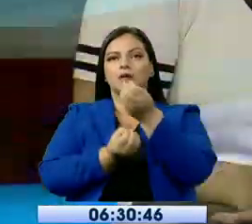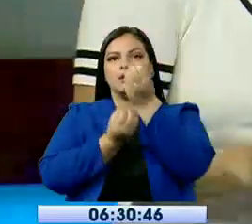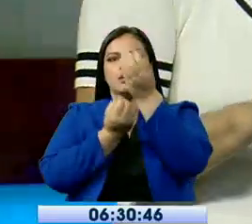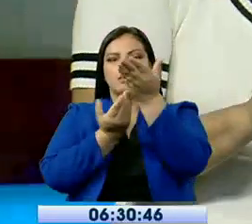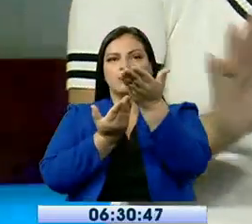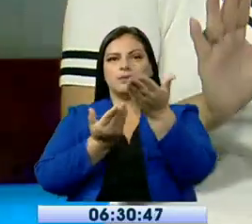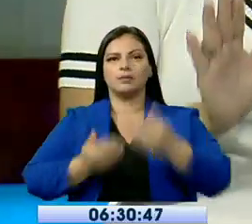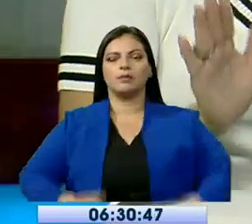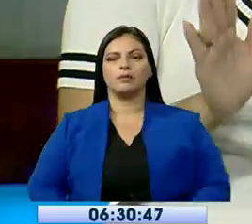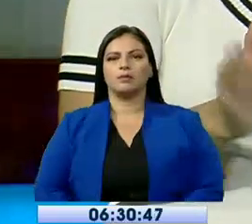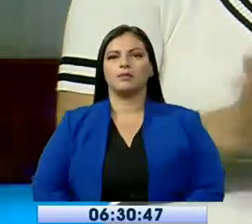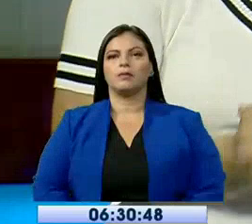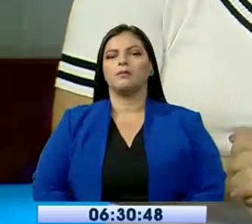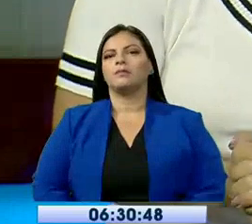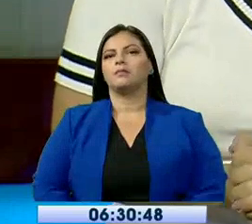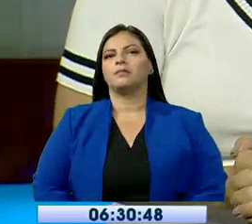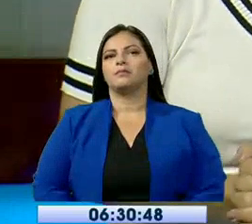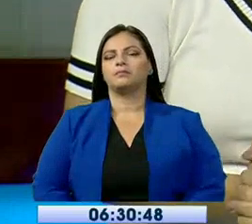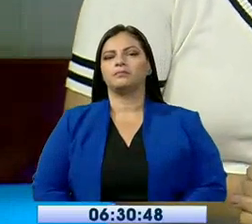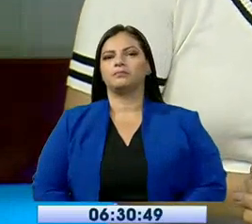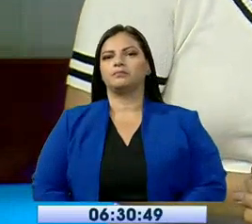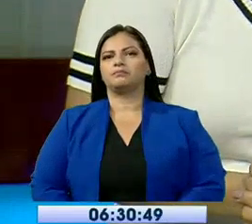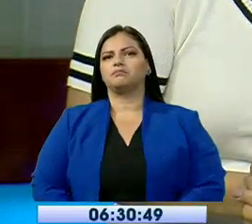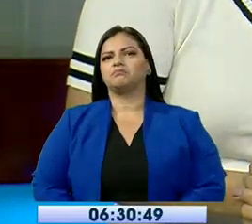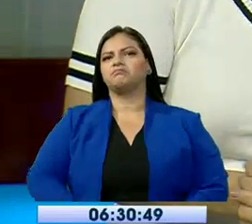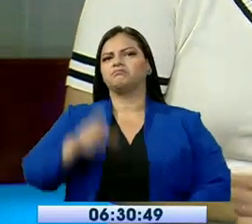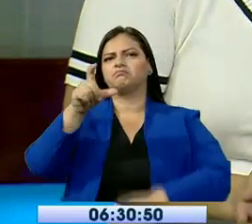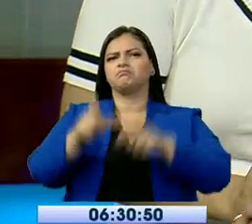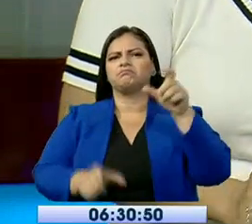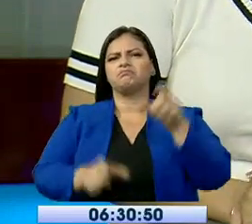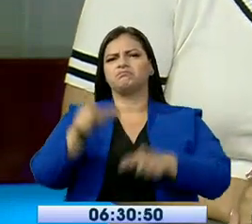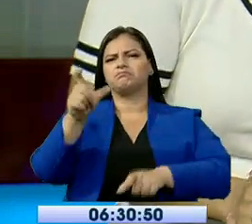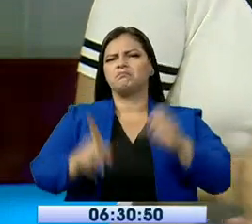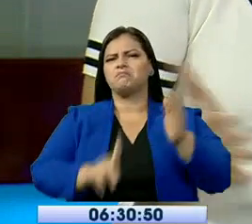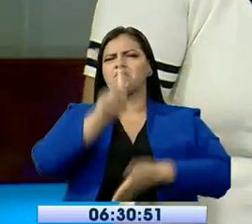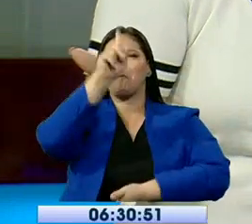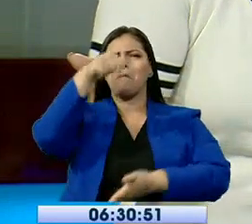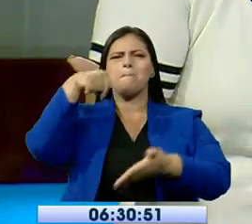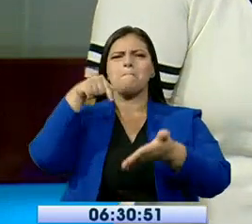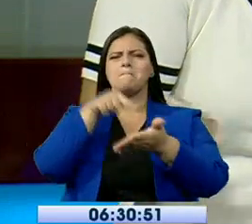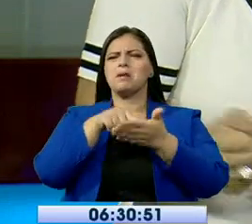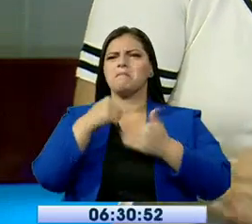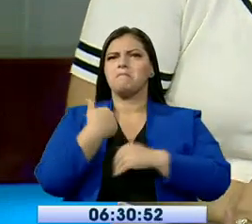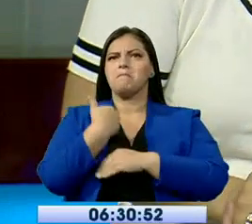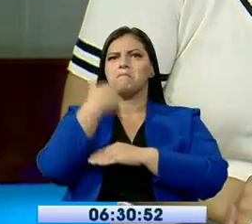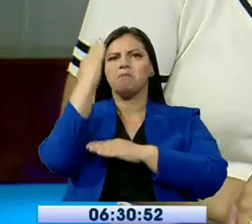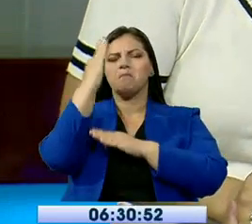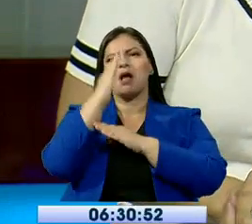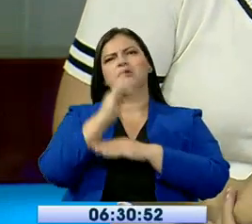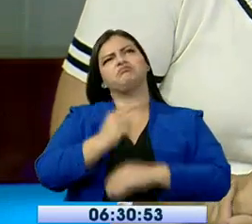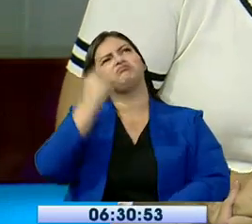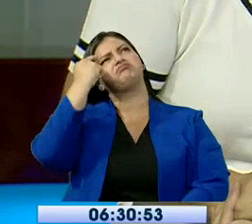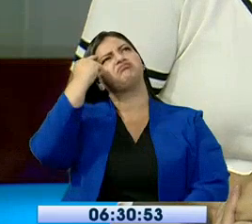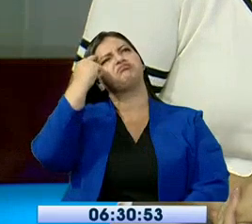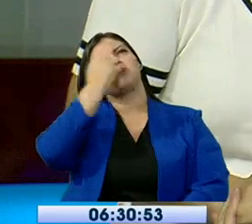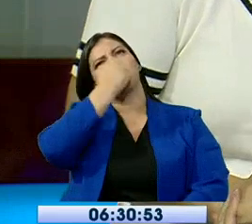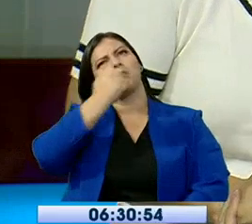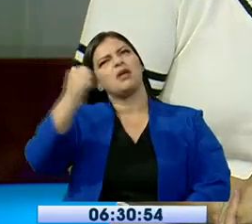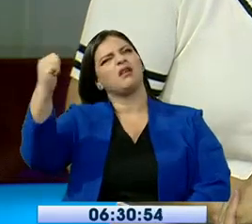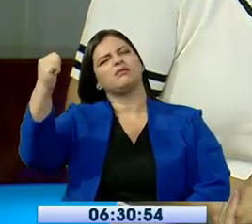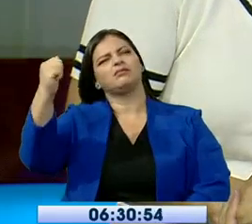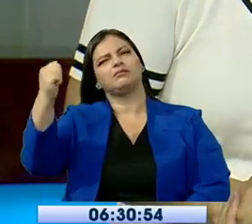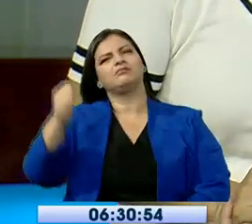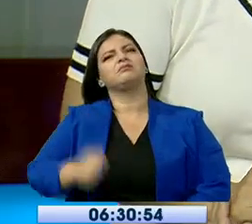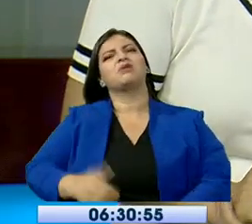que miles de personas se quedaron en Guayaquil durante el carnaval y disfrutaron de varias actividades organizadas por el municipio de la